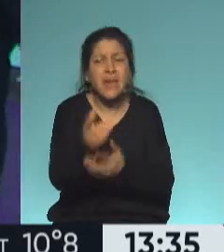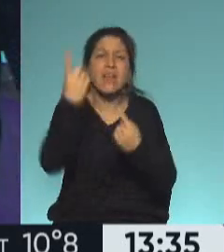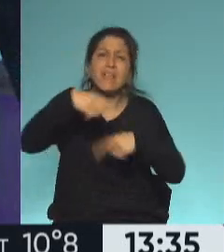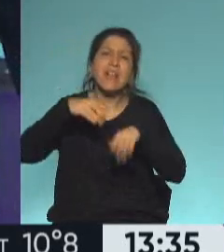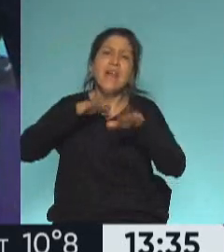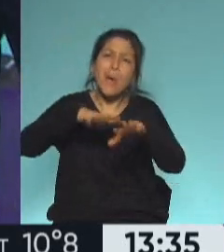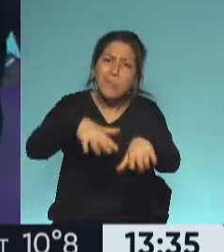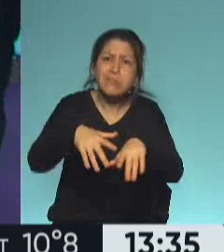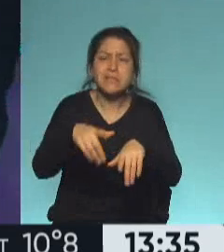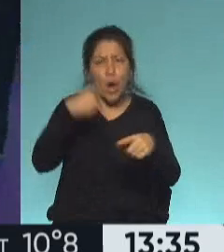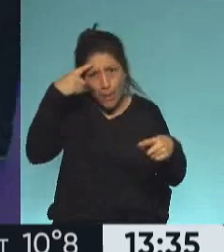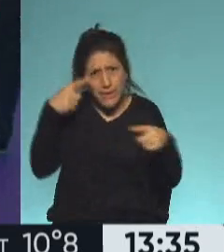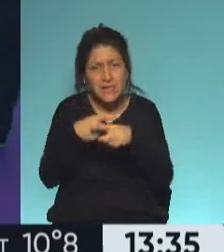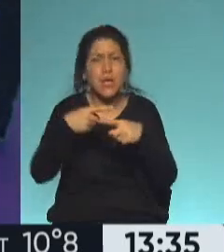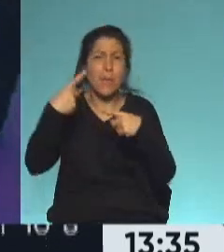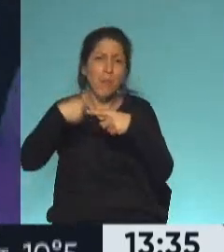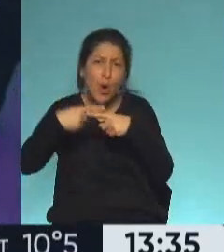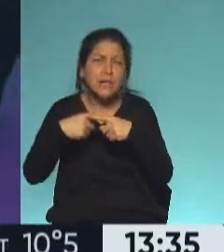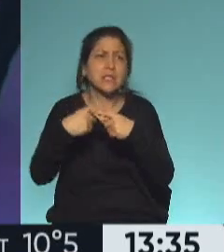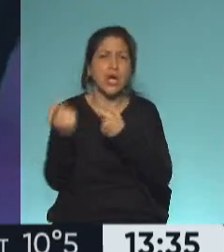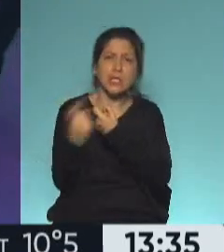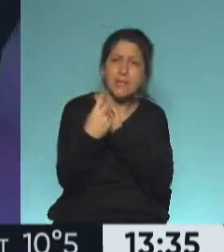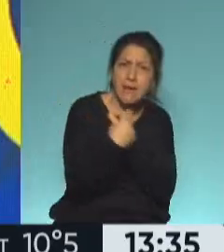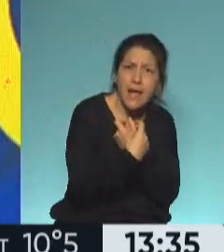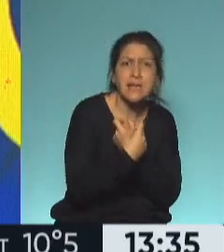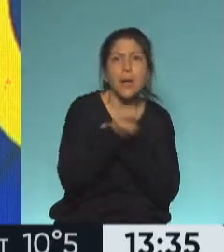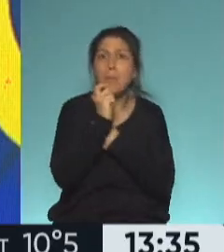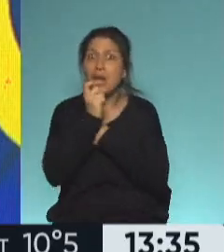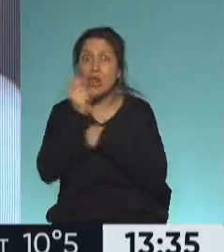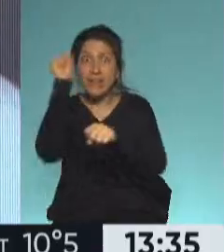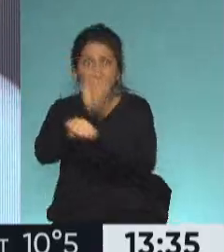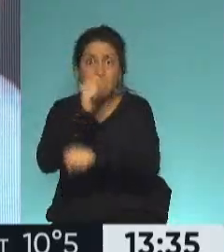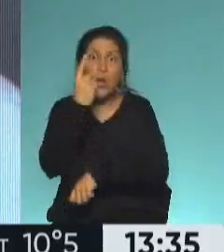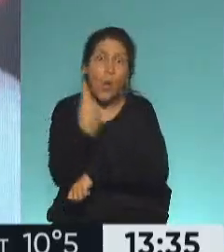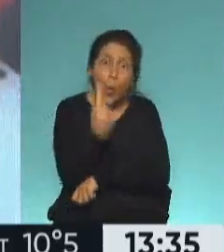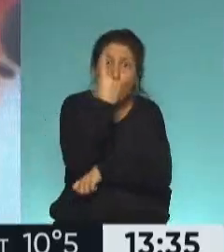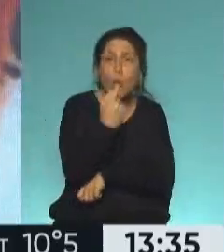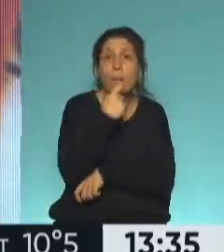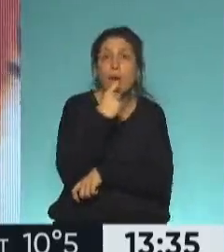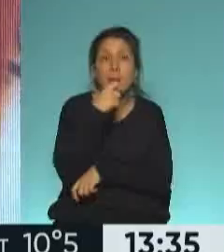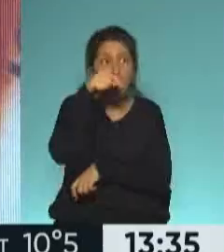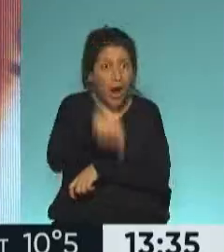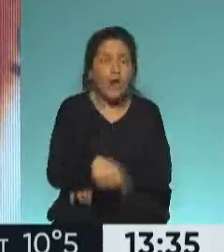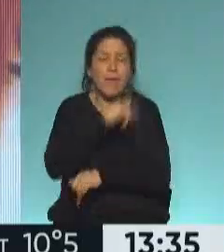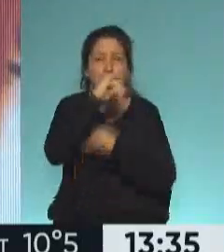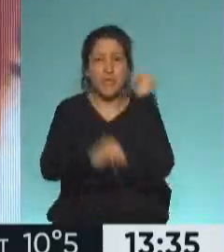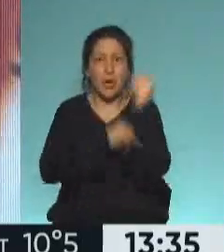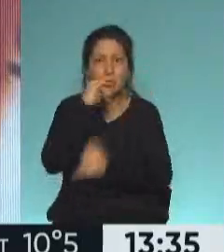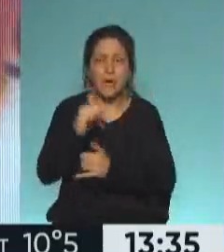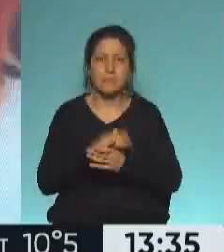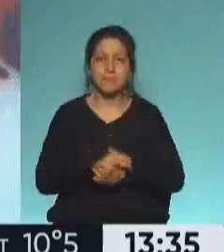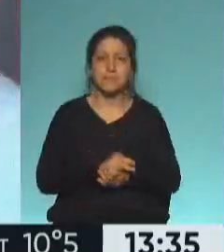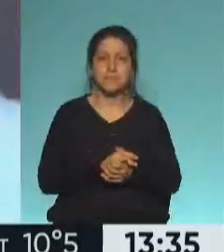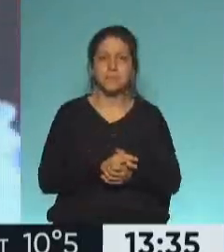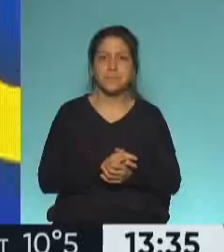manifestaciones opositoras, políticos, sindicalistas, periodistas detenidos, uno de ellos, un caso del cual ahora vamos a hablar. Vamos